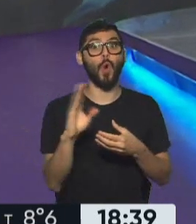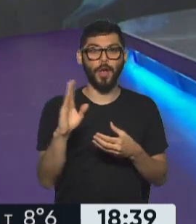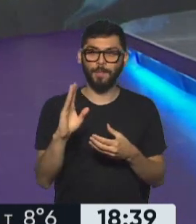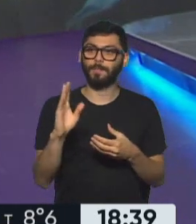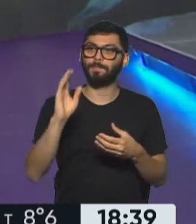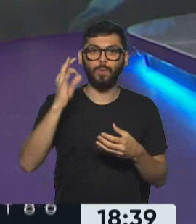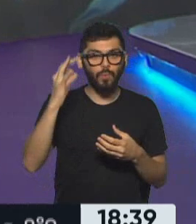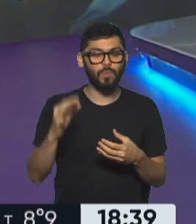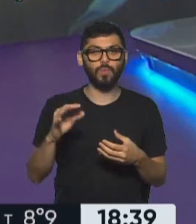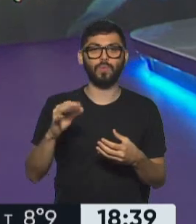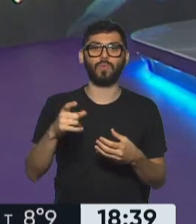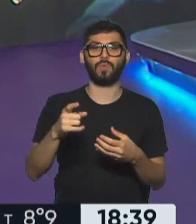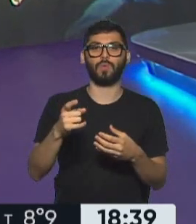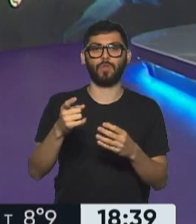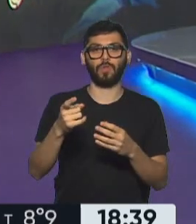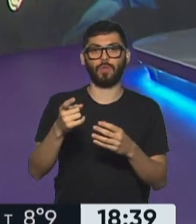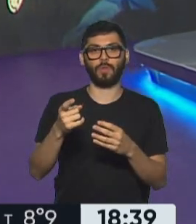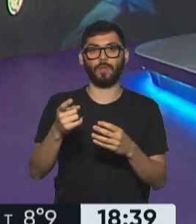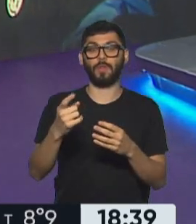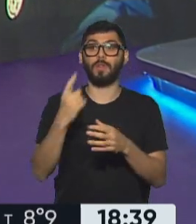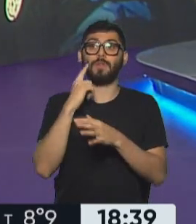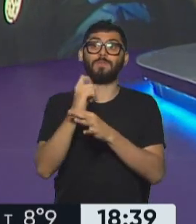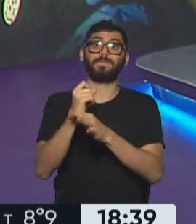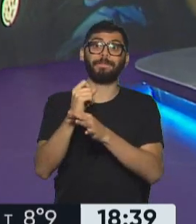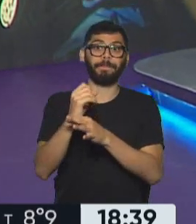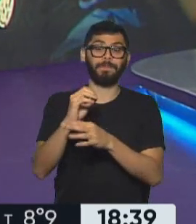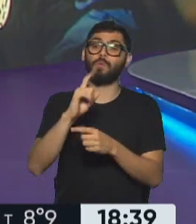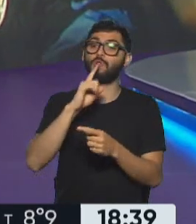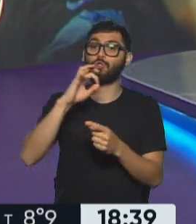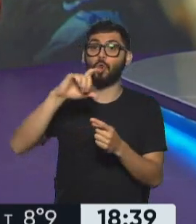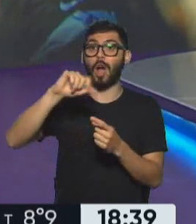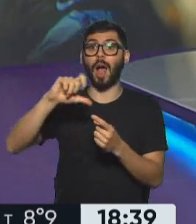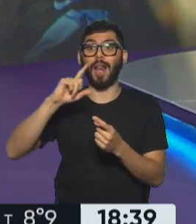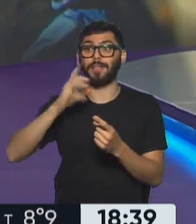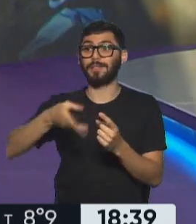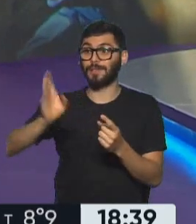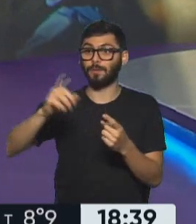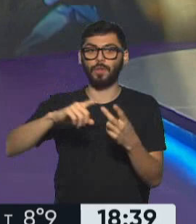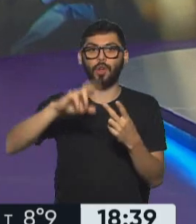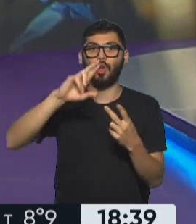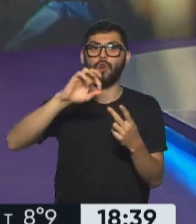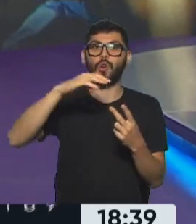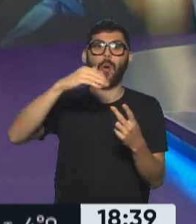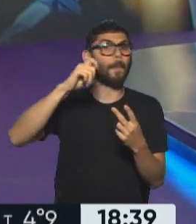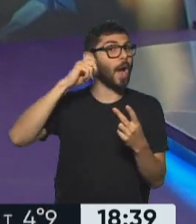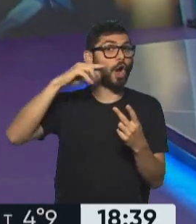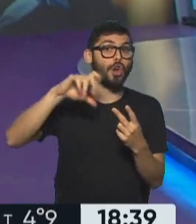de perder los puestos de sus ídolos. Después de Tocali, se fue Romagnoli y el Beto